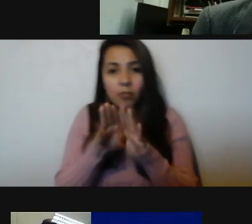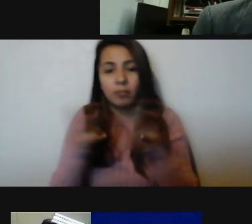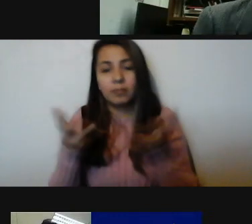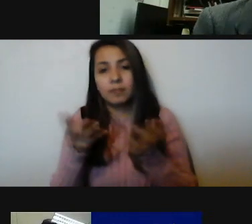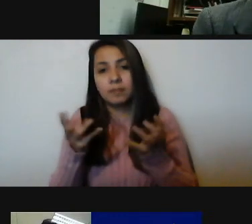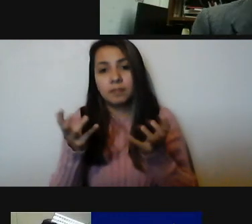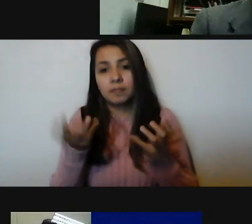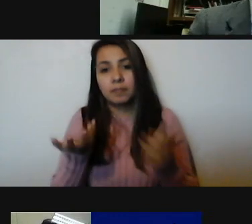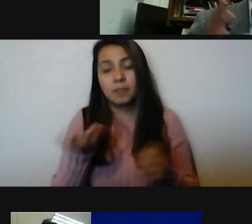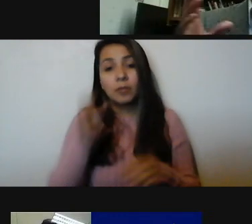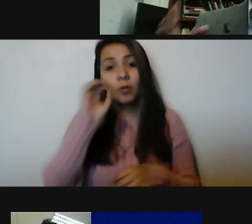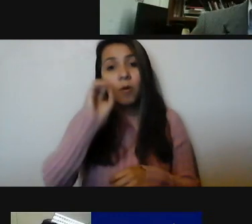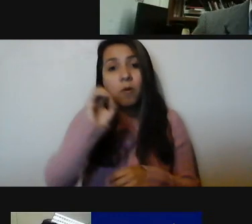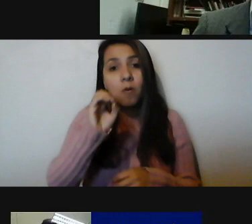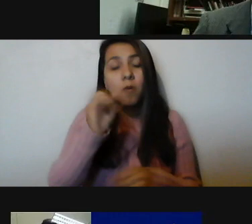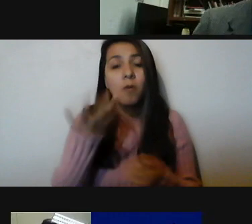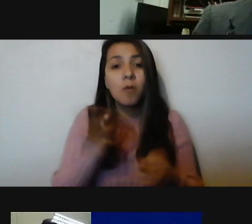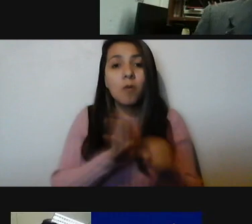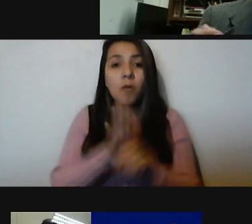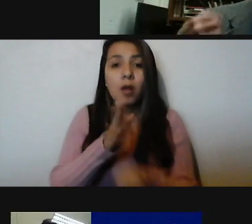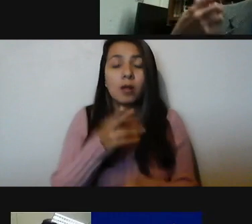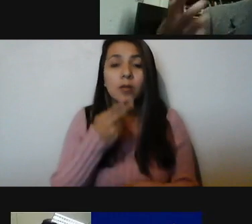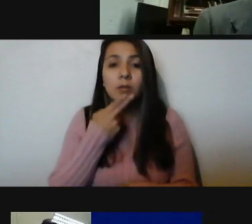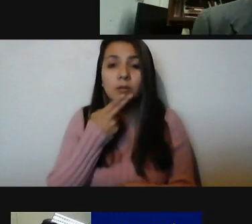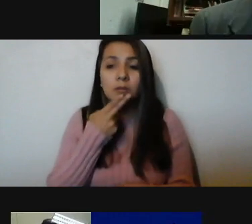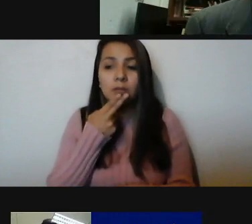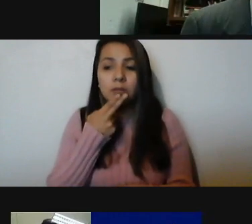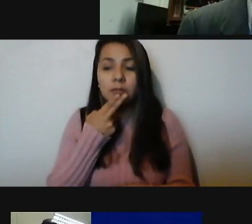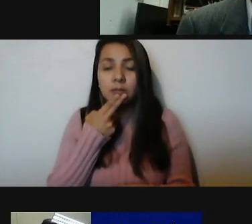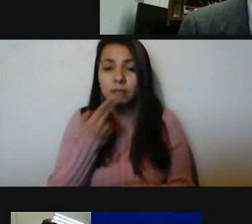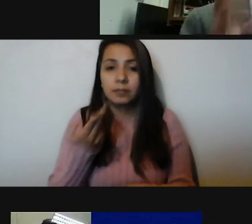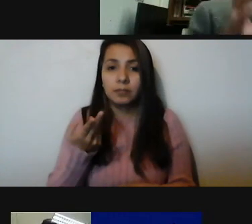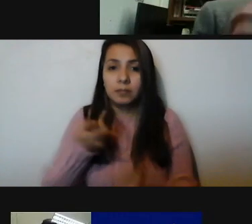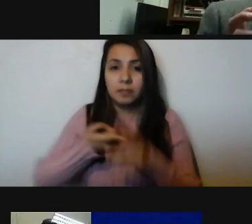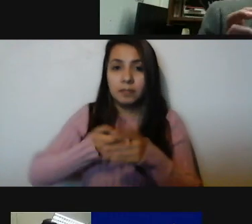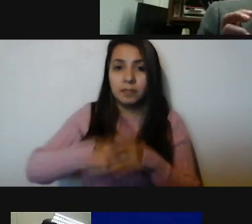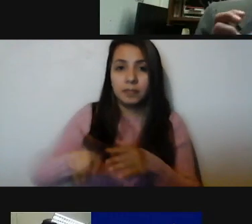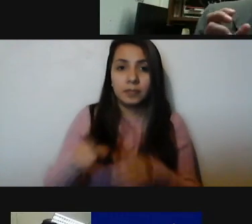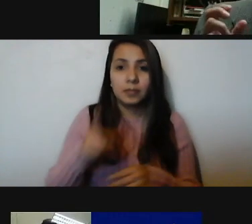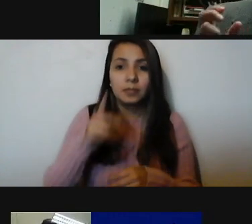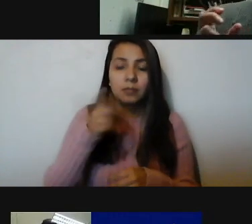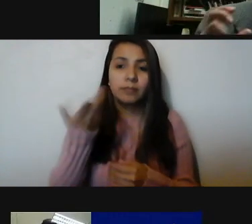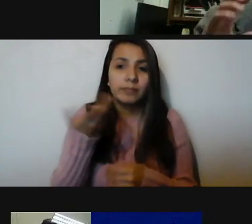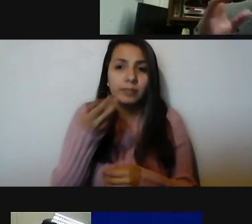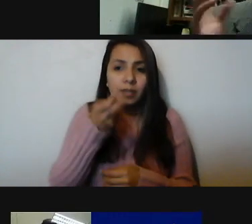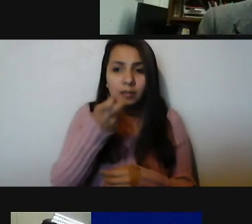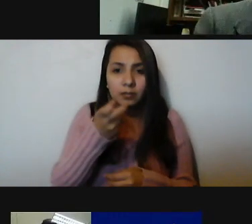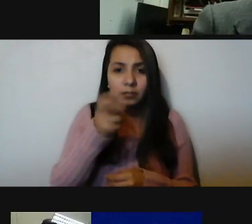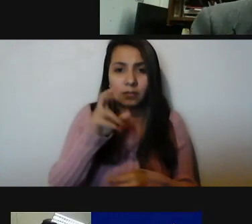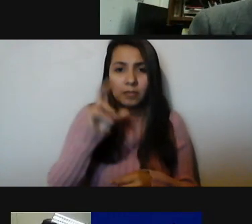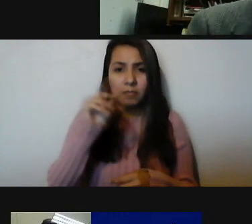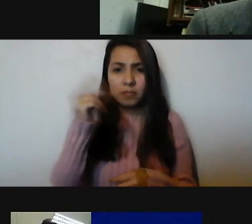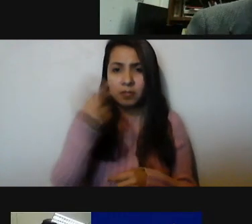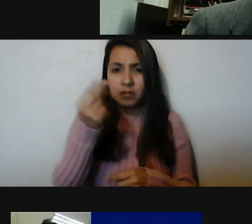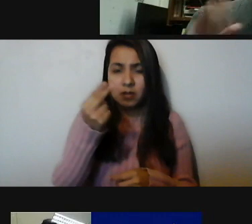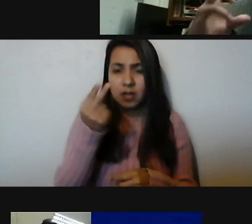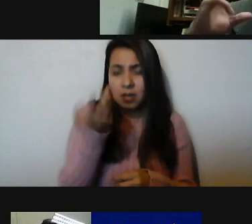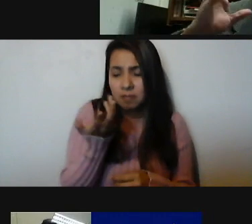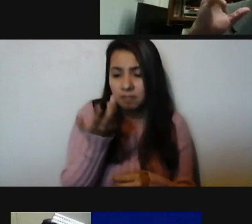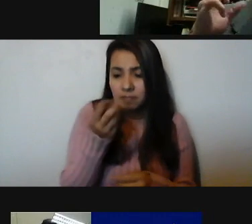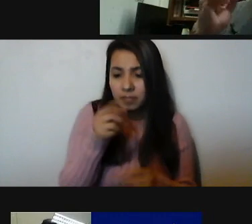la parte metodológica. Y no necesitamos tampoco, o la visión que estamos utilizando o de la que partimos